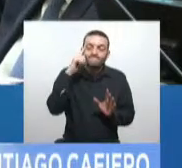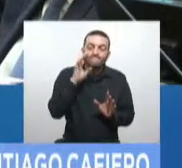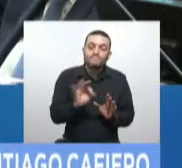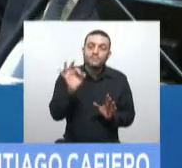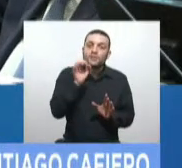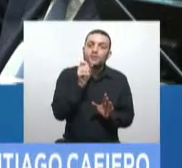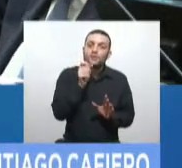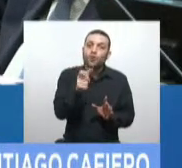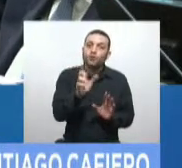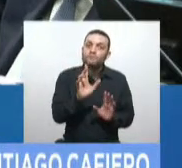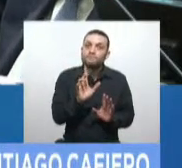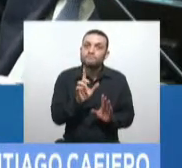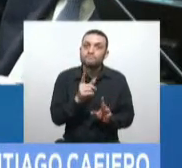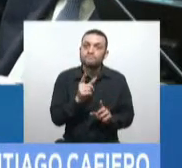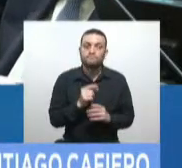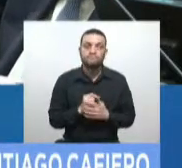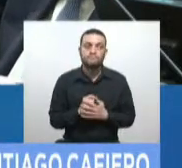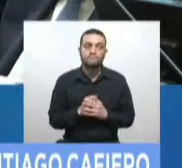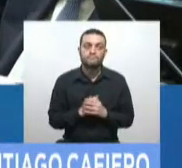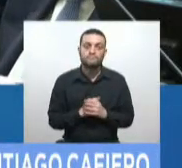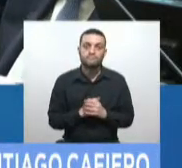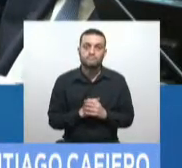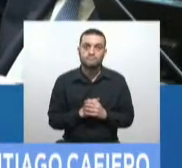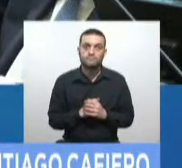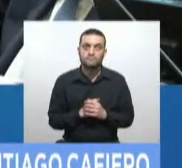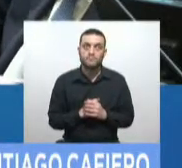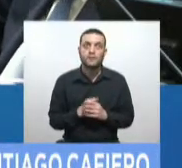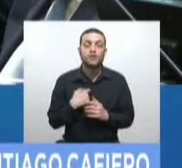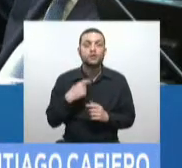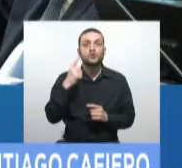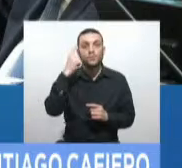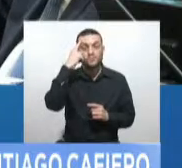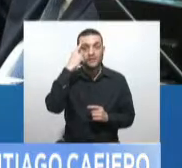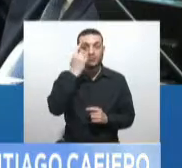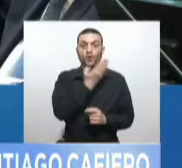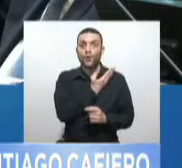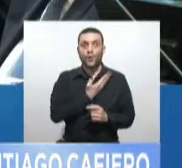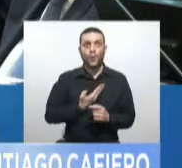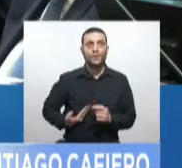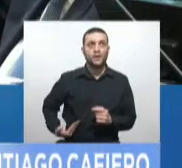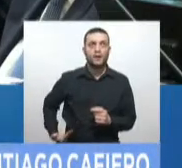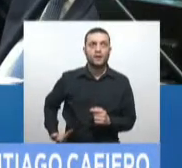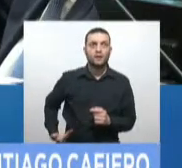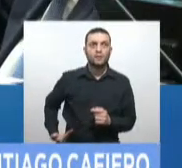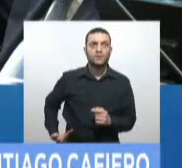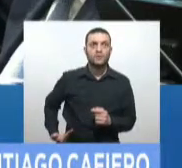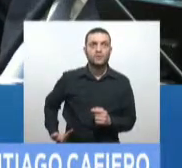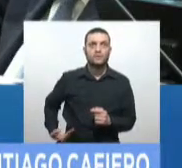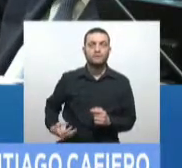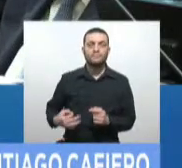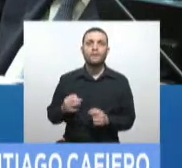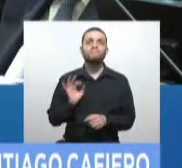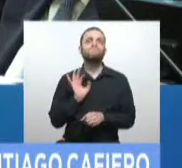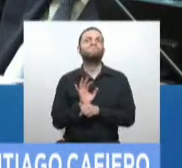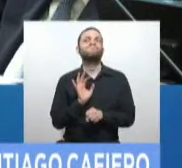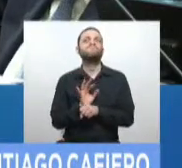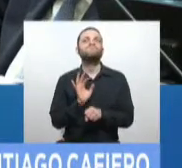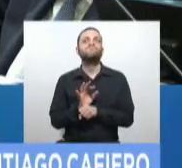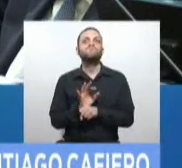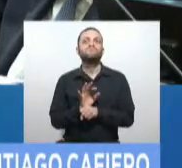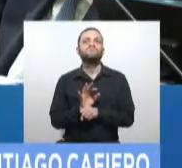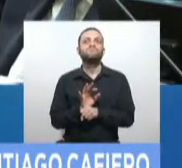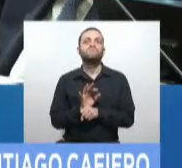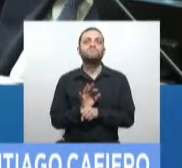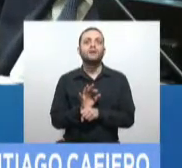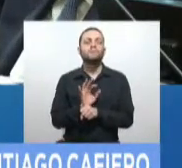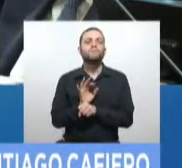propios empleados del Senado de la Nación, pactaron un aumento, lo consignábamos ayer, del 40% para sus